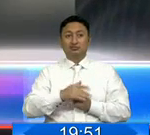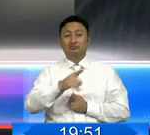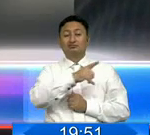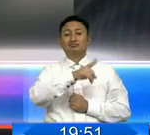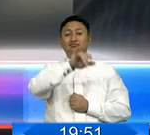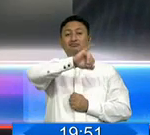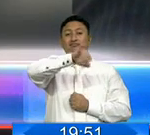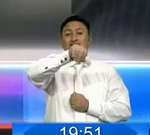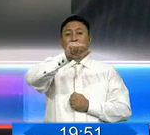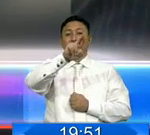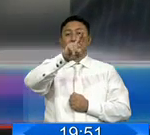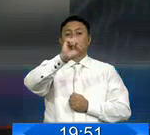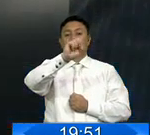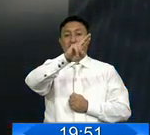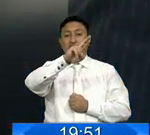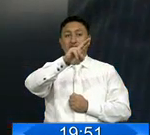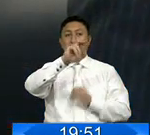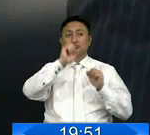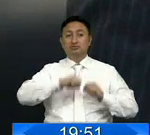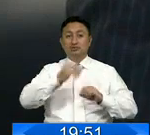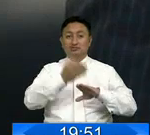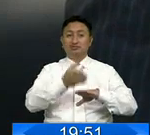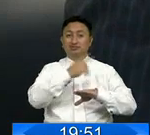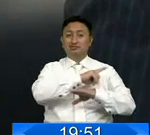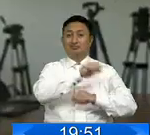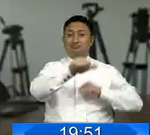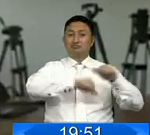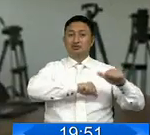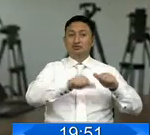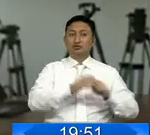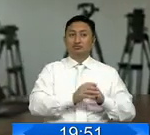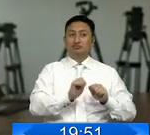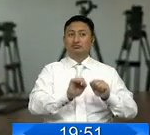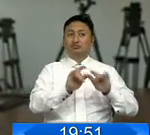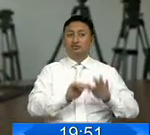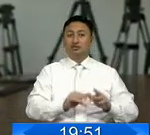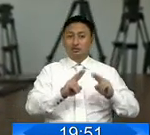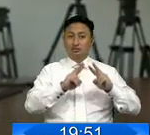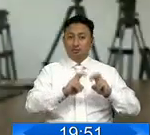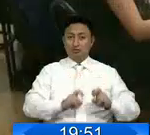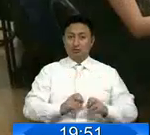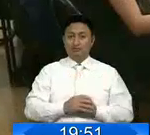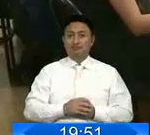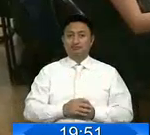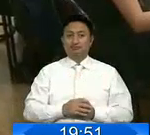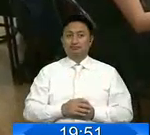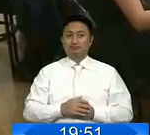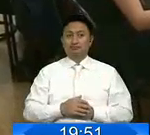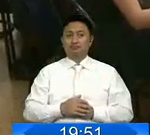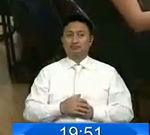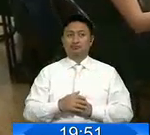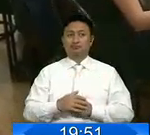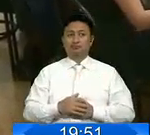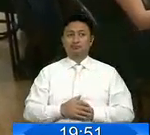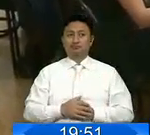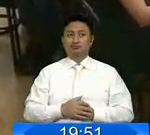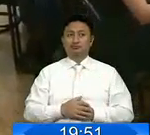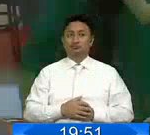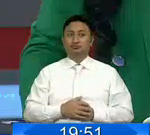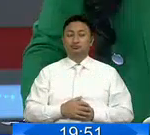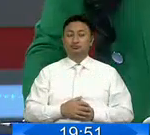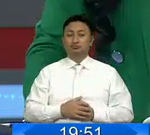Molina Bonilla, quien también se desempeñaba como asesor de la Secretaría de Inteligencia. Informó Carolina